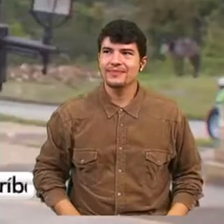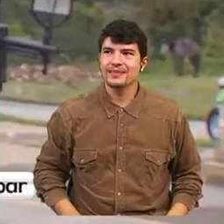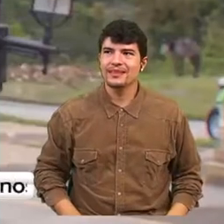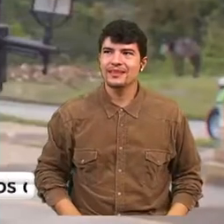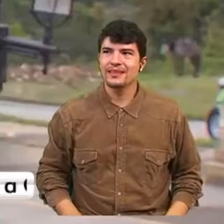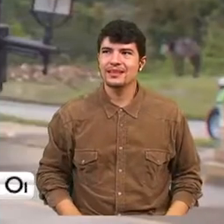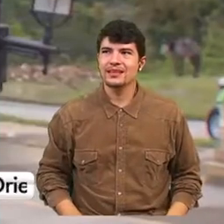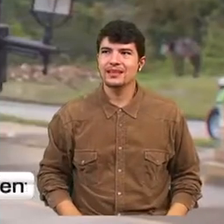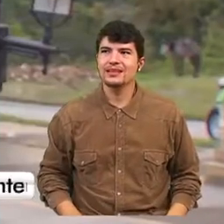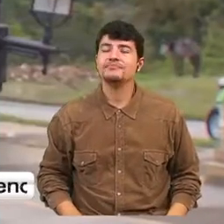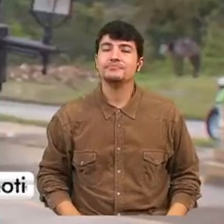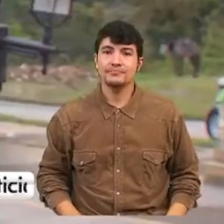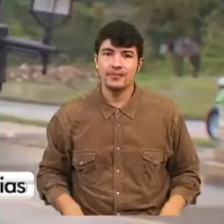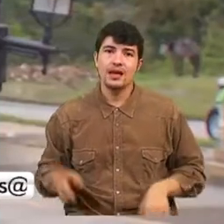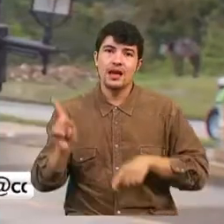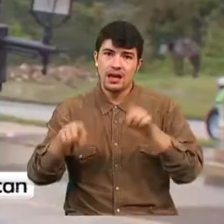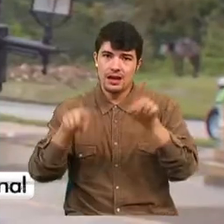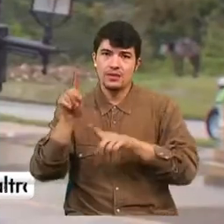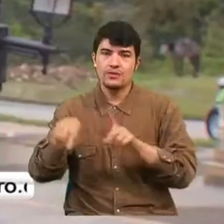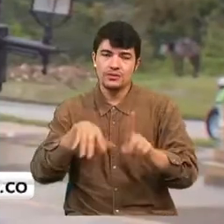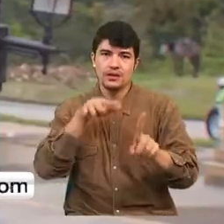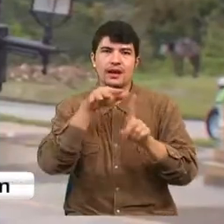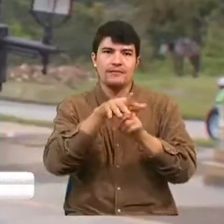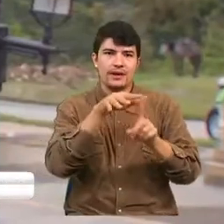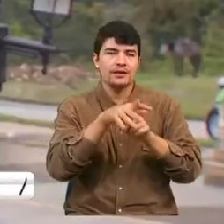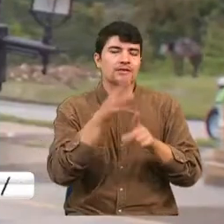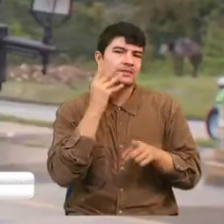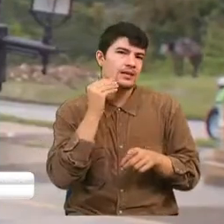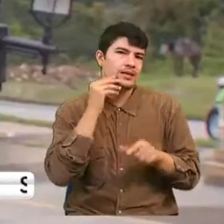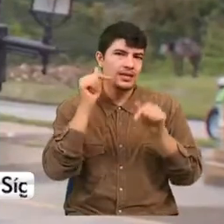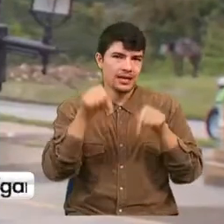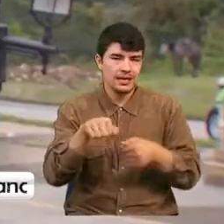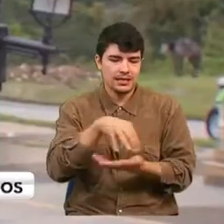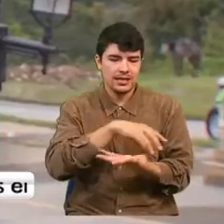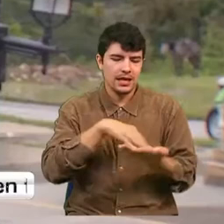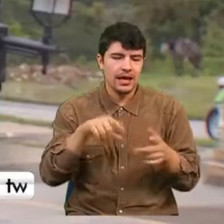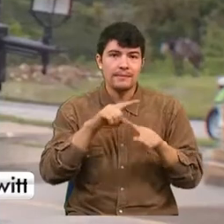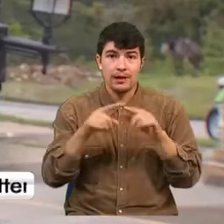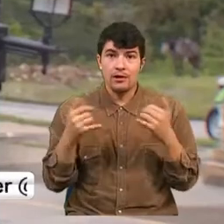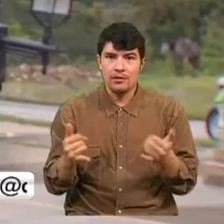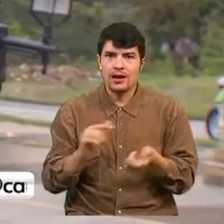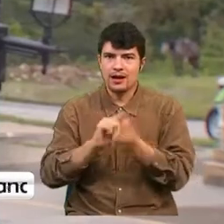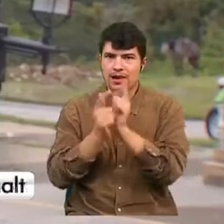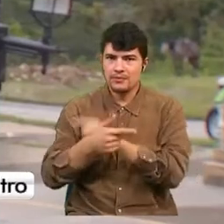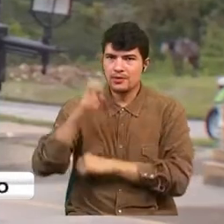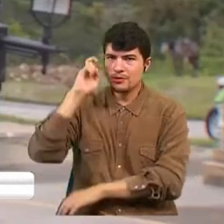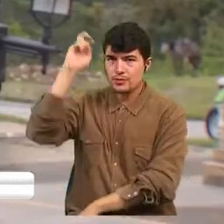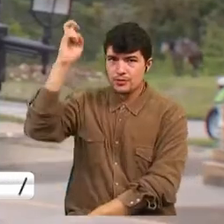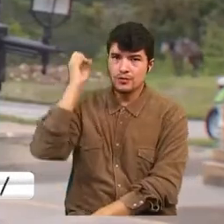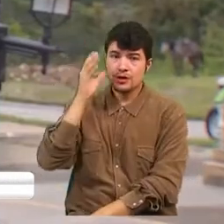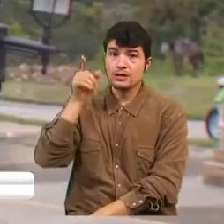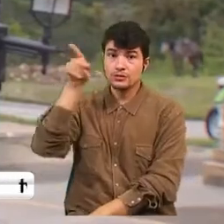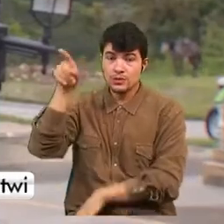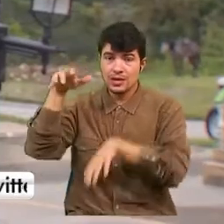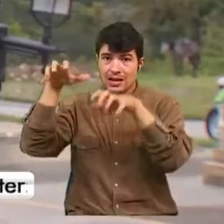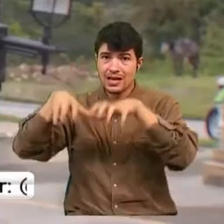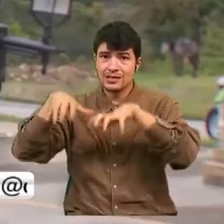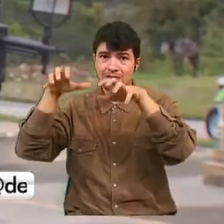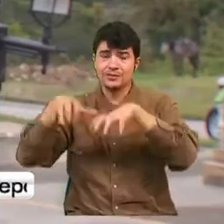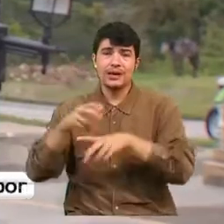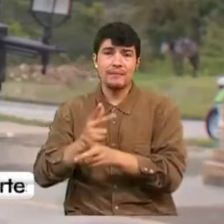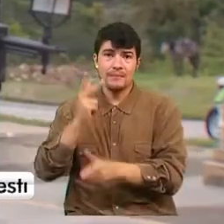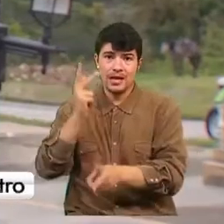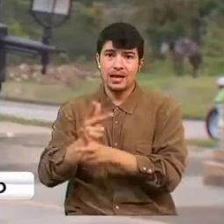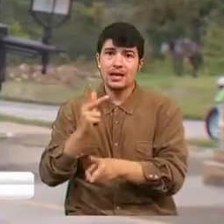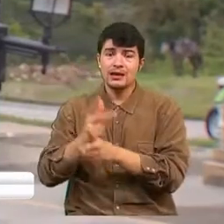Muy bien, y estas son las afectaciones entonces que se viven en Santander, pero pasamos al norte de Santander porque las lluvias tienen en peligro